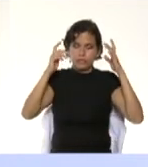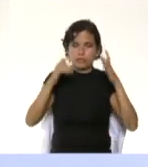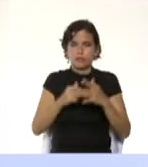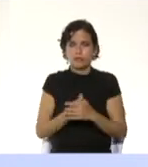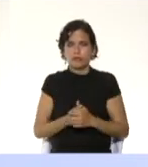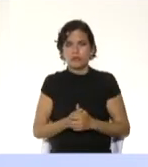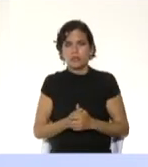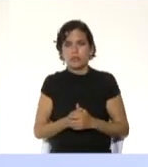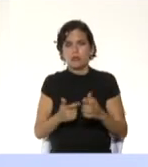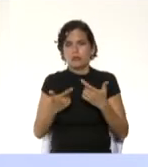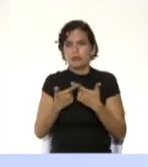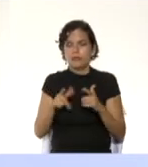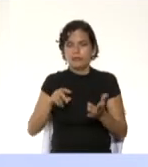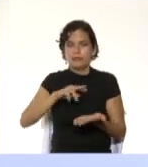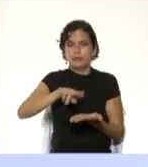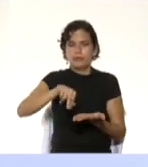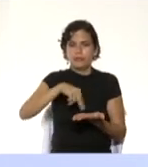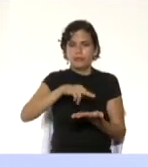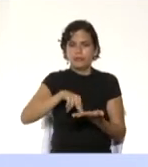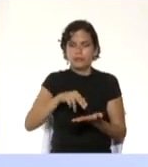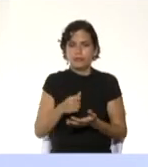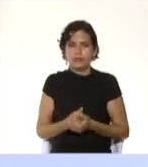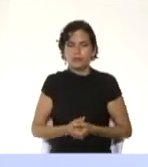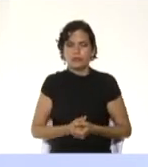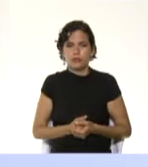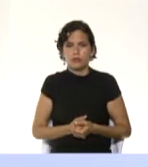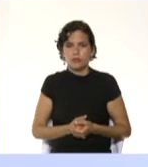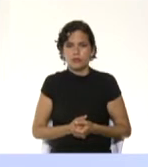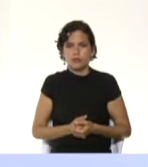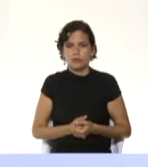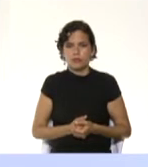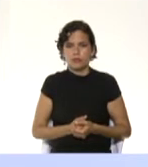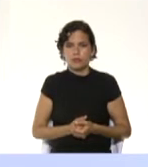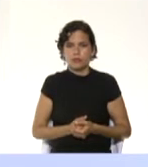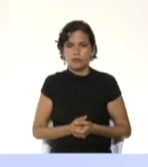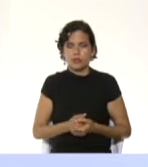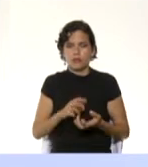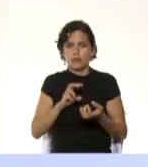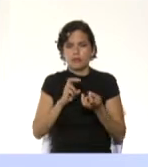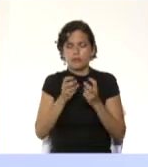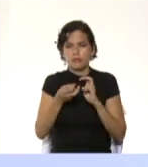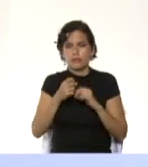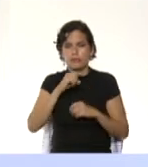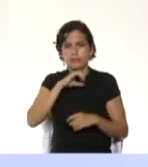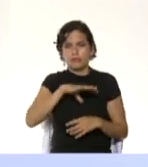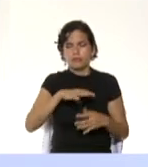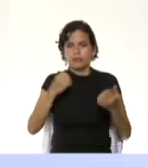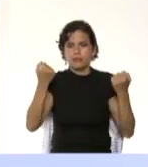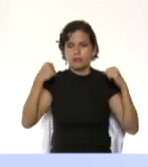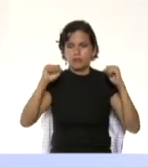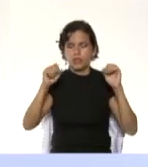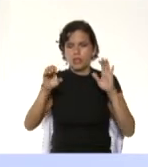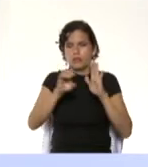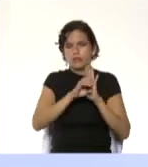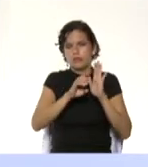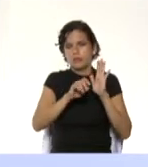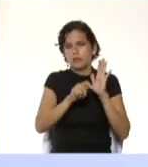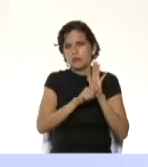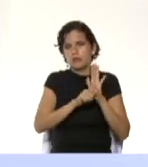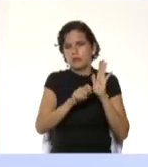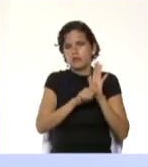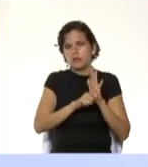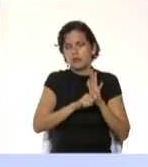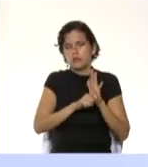valga la redundancia, formación para la soberanía nacional, como lo es el referente teórico práctico, la Constitución de la